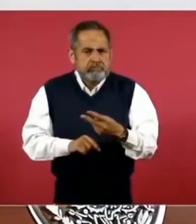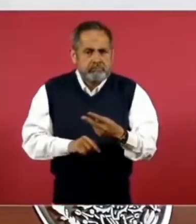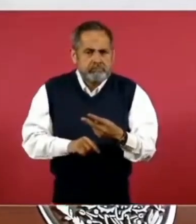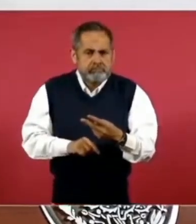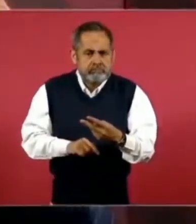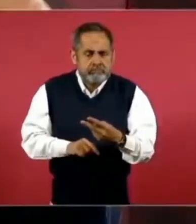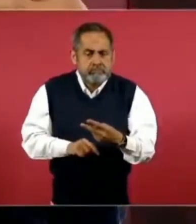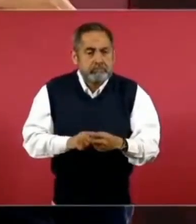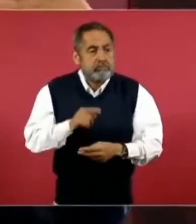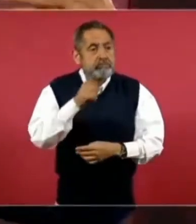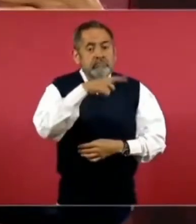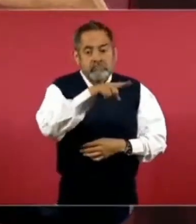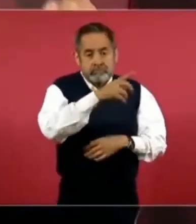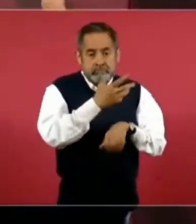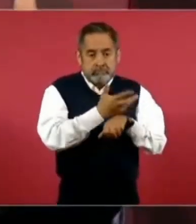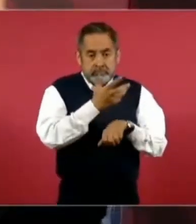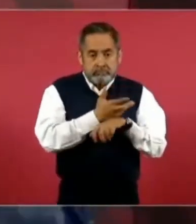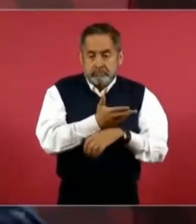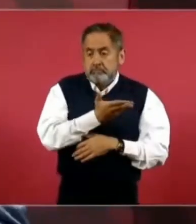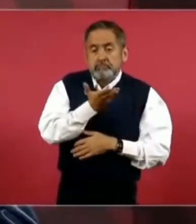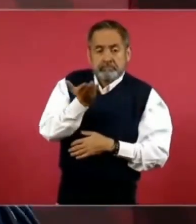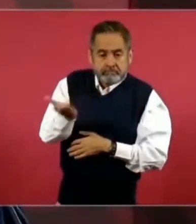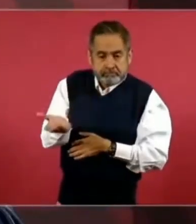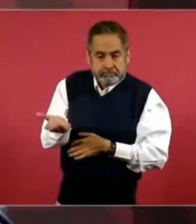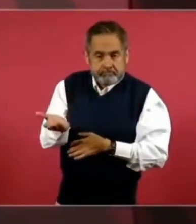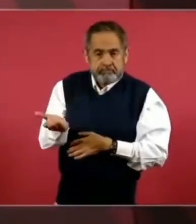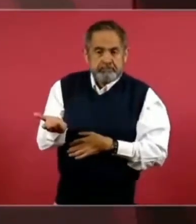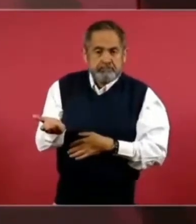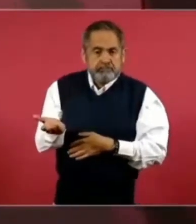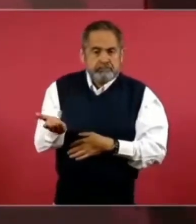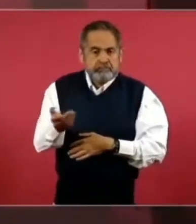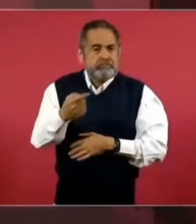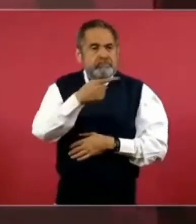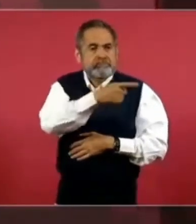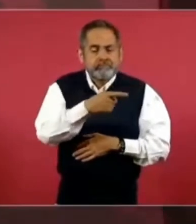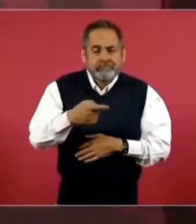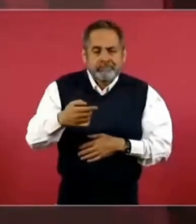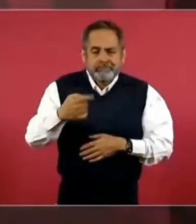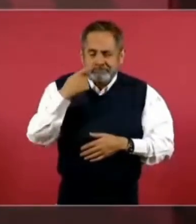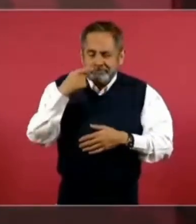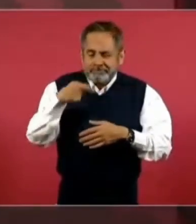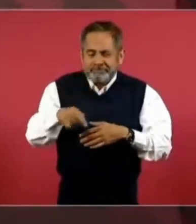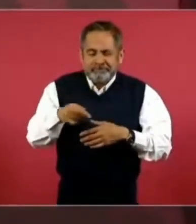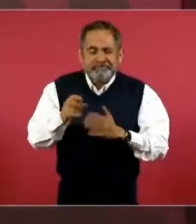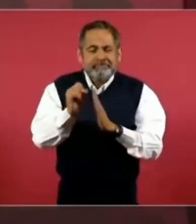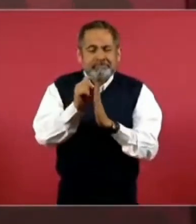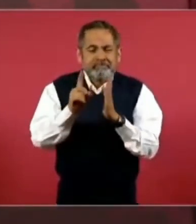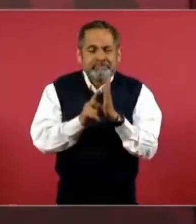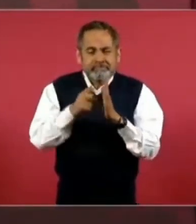Entonces están solicitando que se cancele